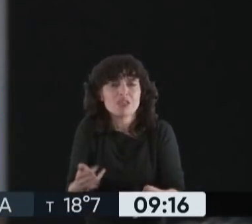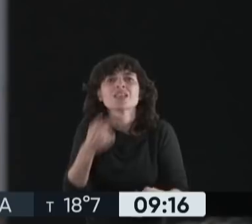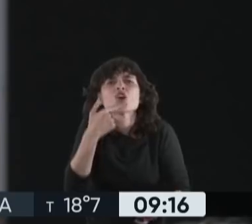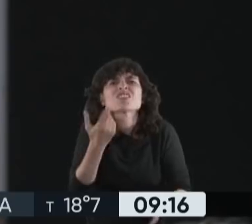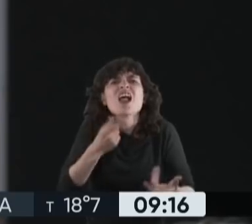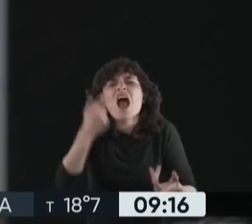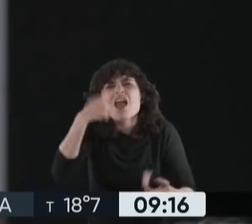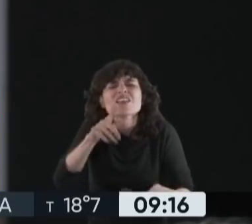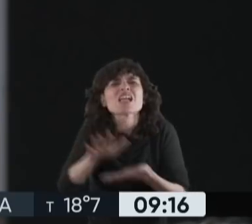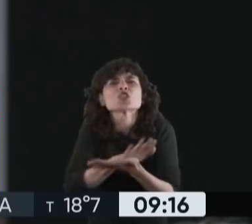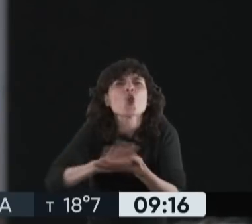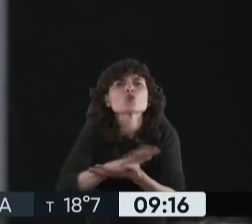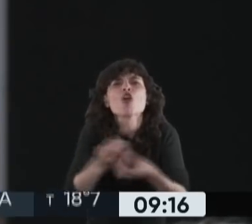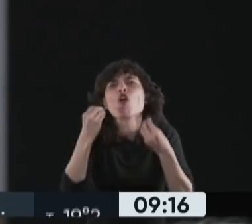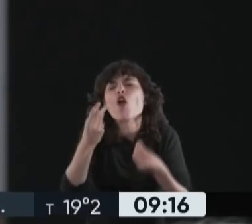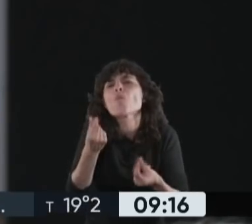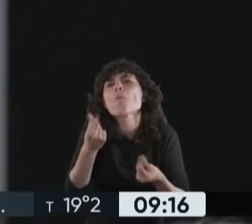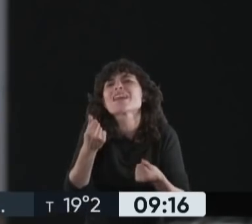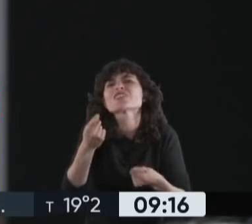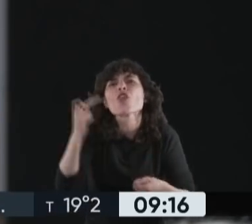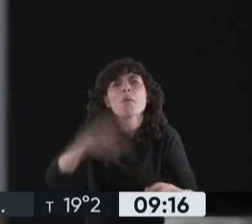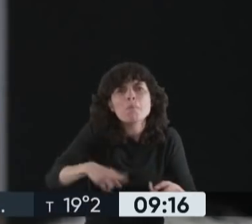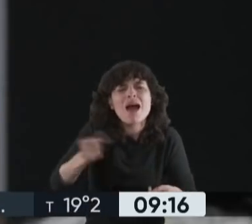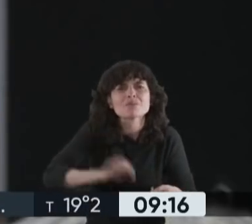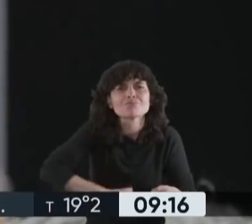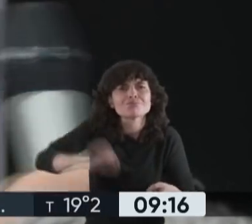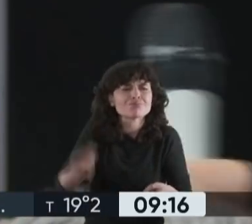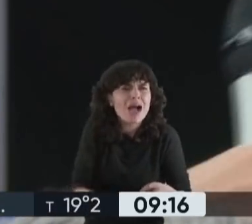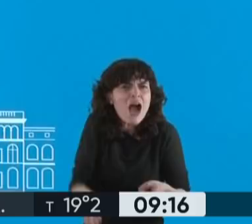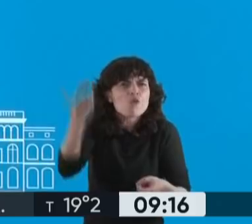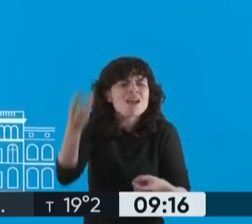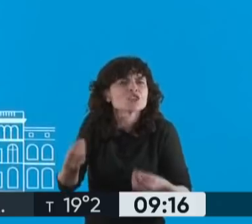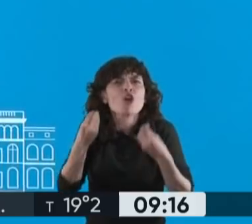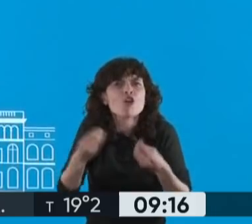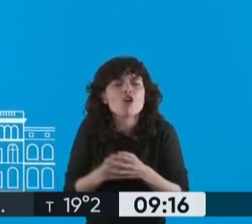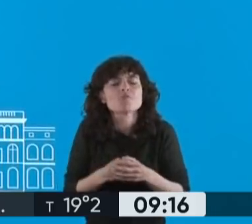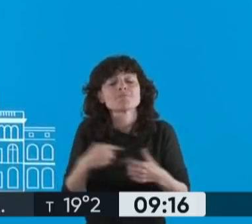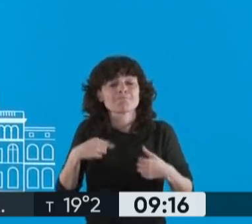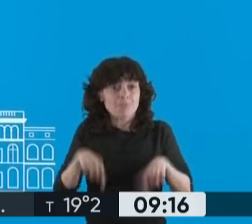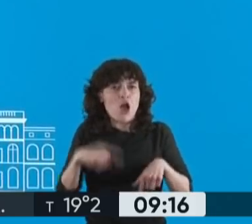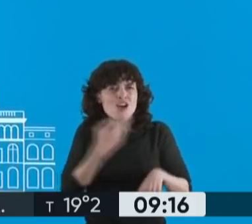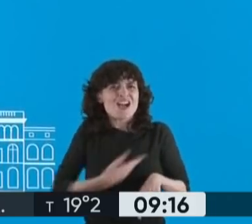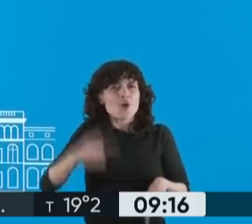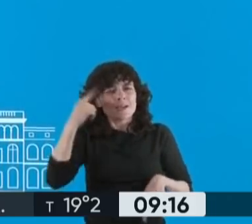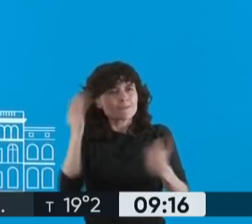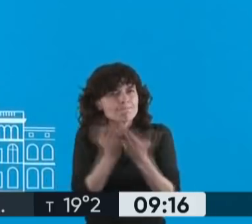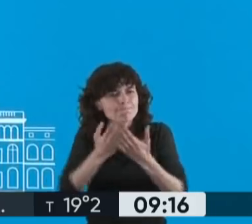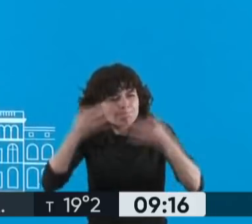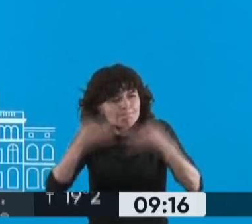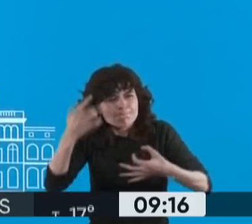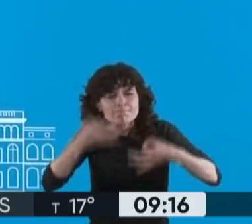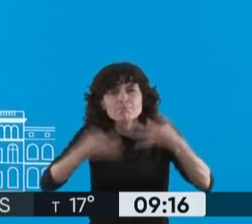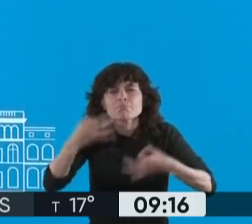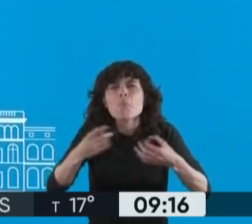pan no aumente como están considerando los productores que va a aumentar. Gracias. Se están estudiando todas las soluciones posibles con la urgencia